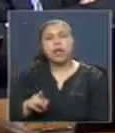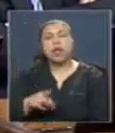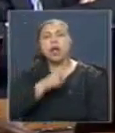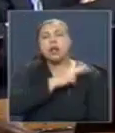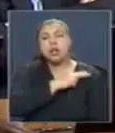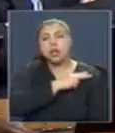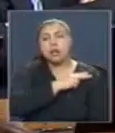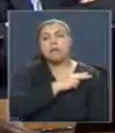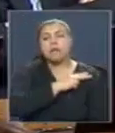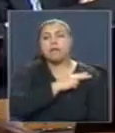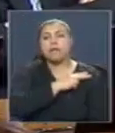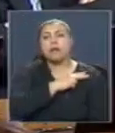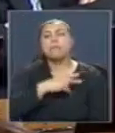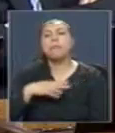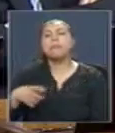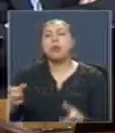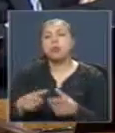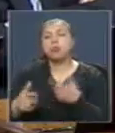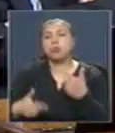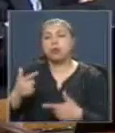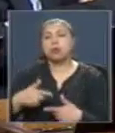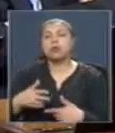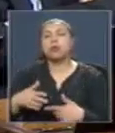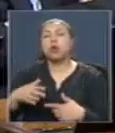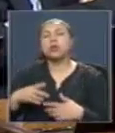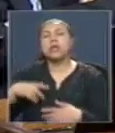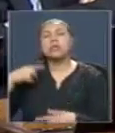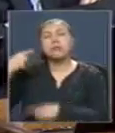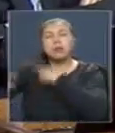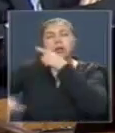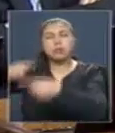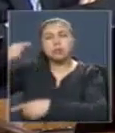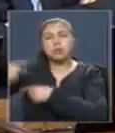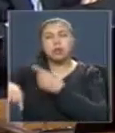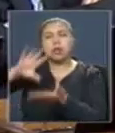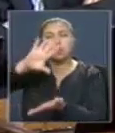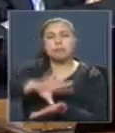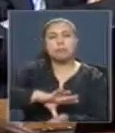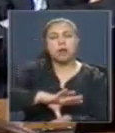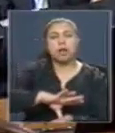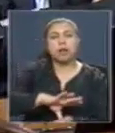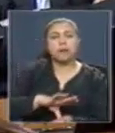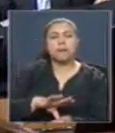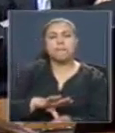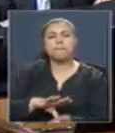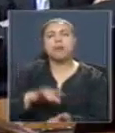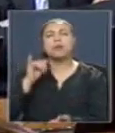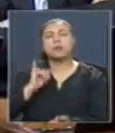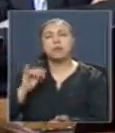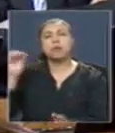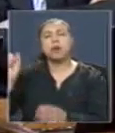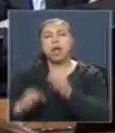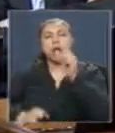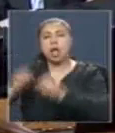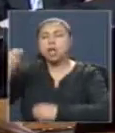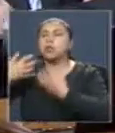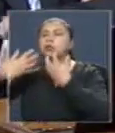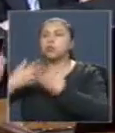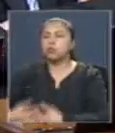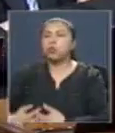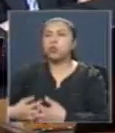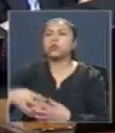Cristiana, que siempre a lo largo de nuestra historia del país ha estado con la industria, con los trabajadores, con